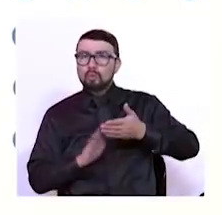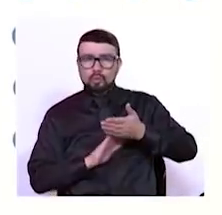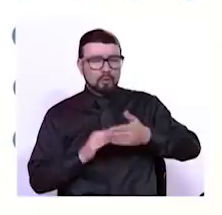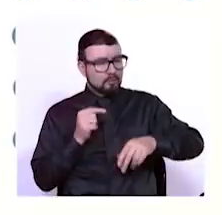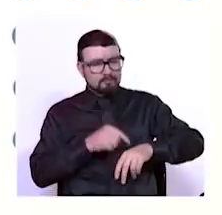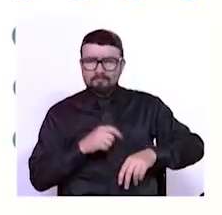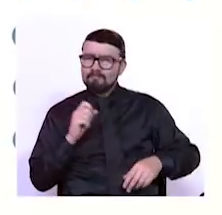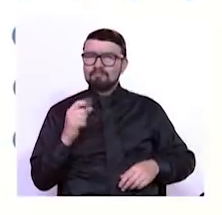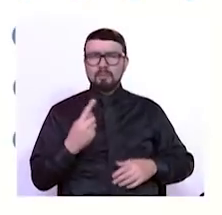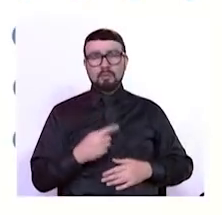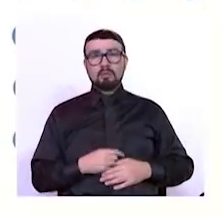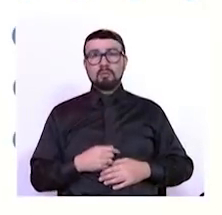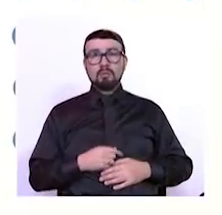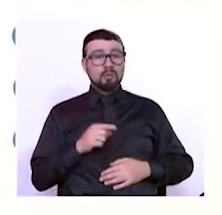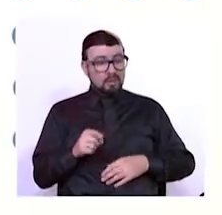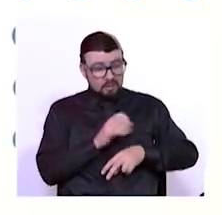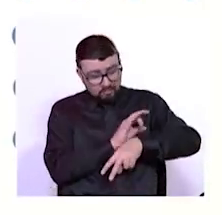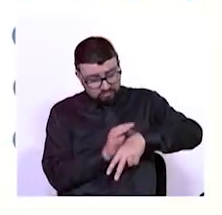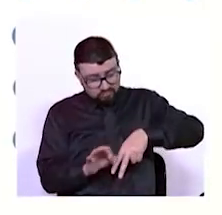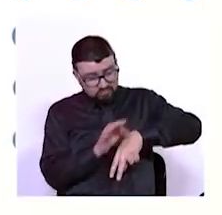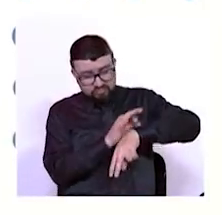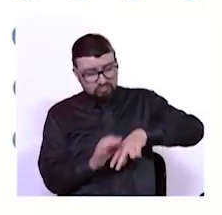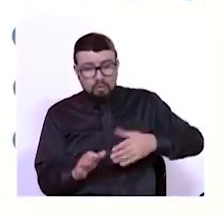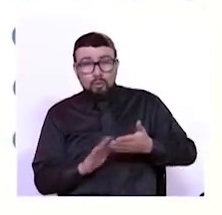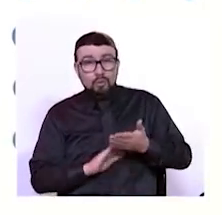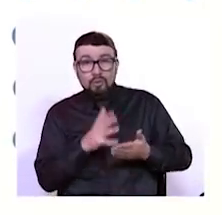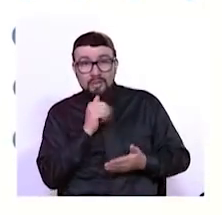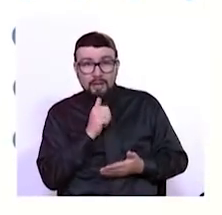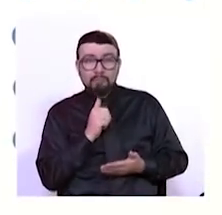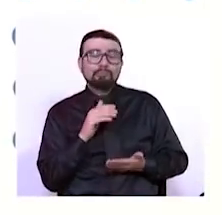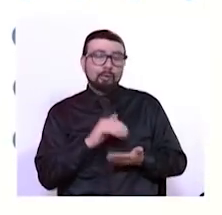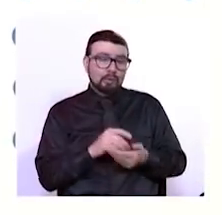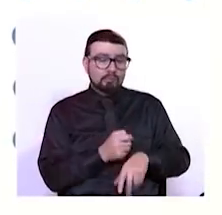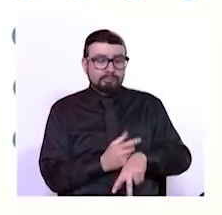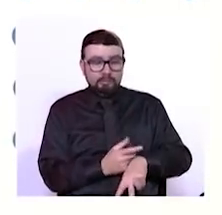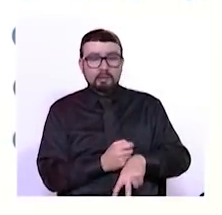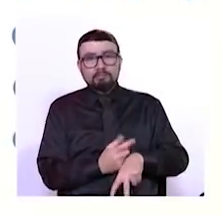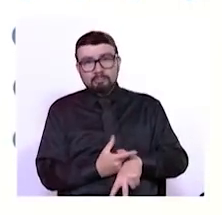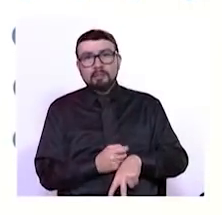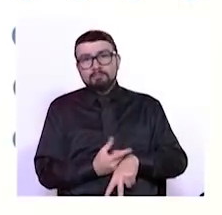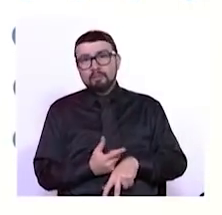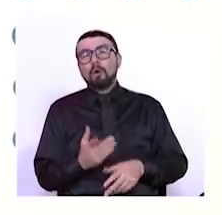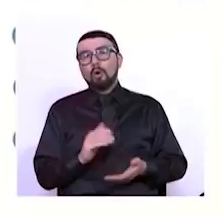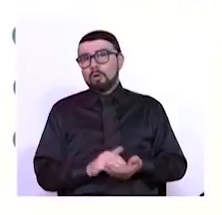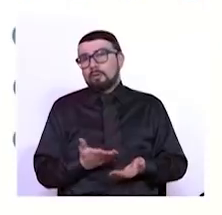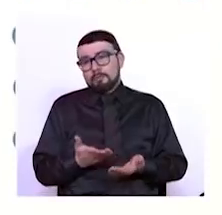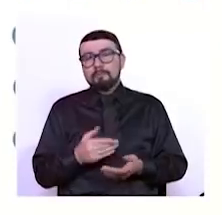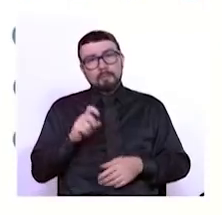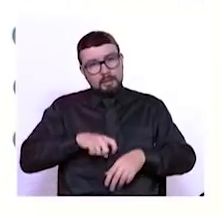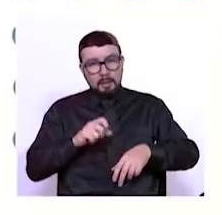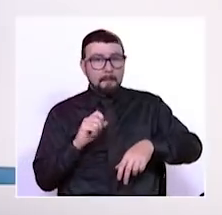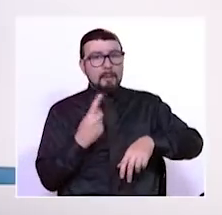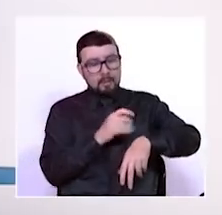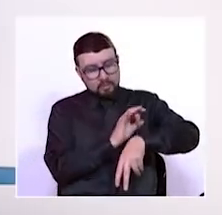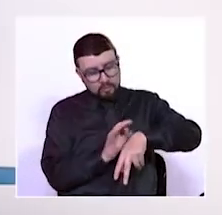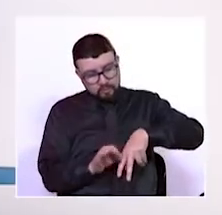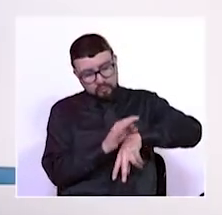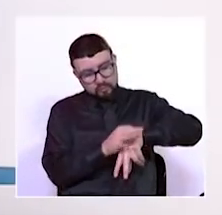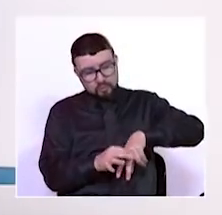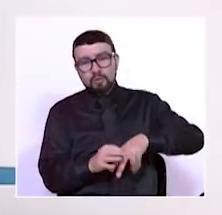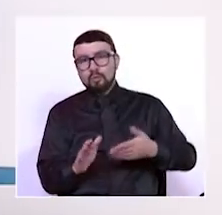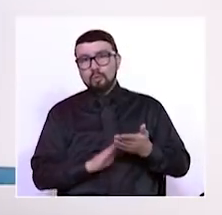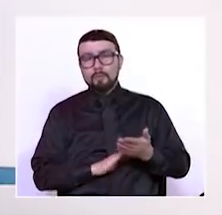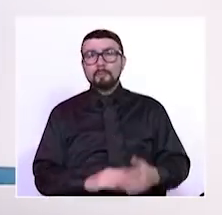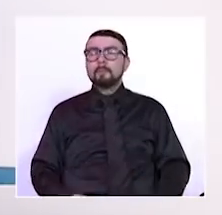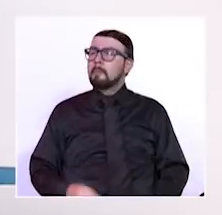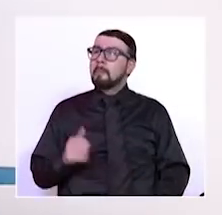principal. Si no tratas la causa de la úlcera, no va a haber posibilidad de recuperación. Lorena Torres vuelve y pregunta